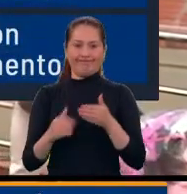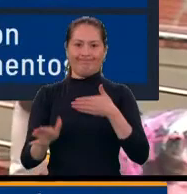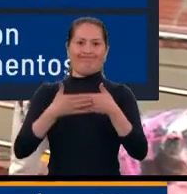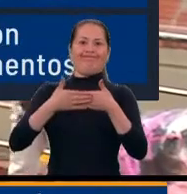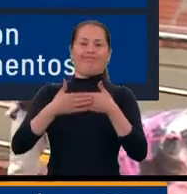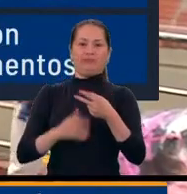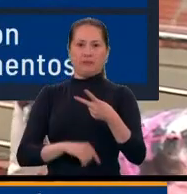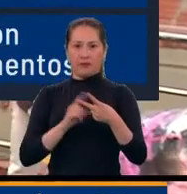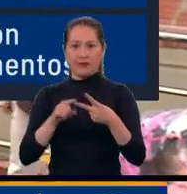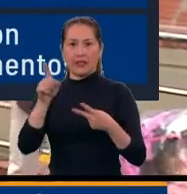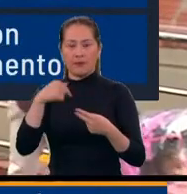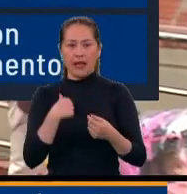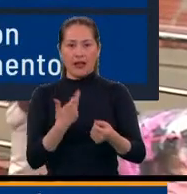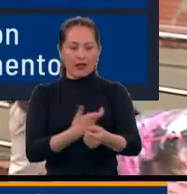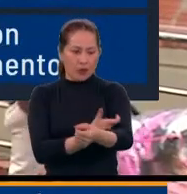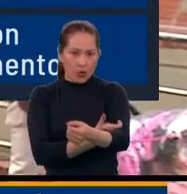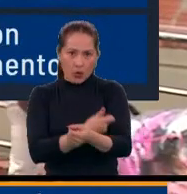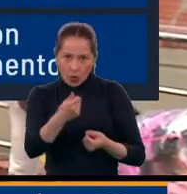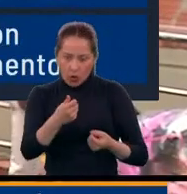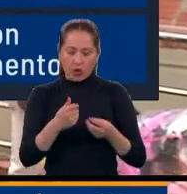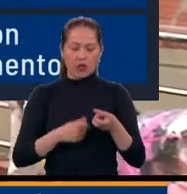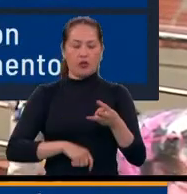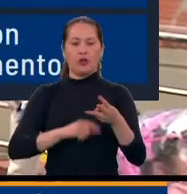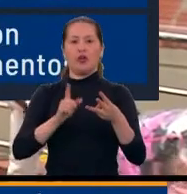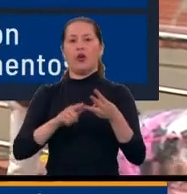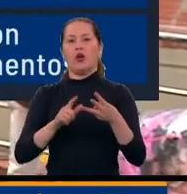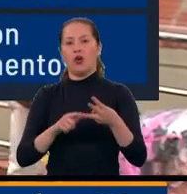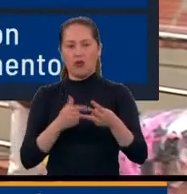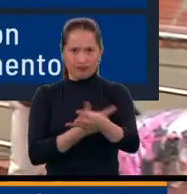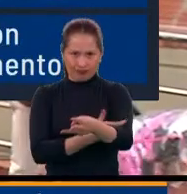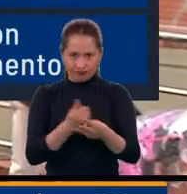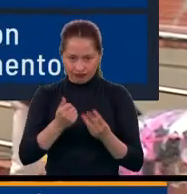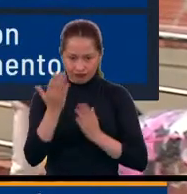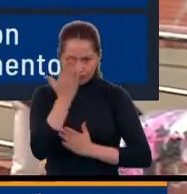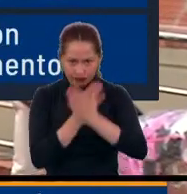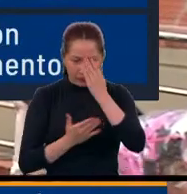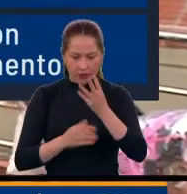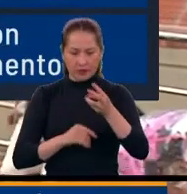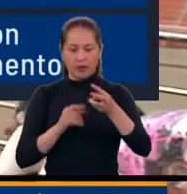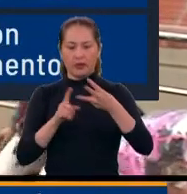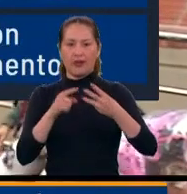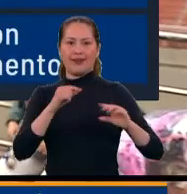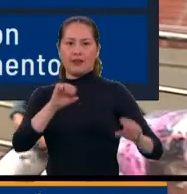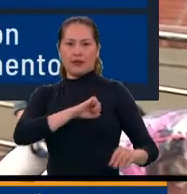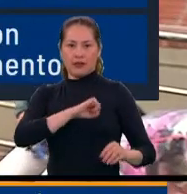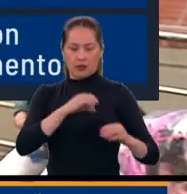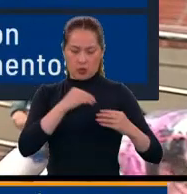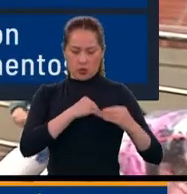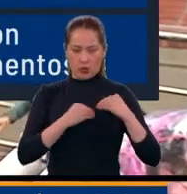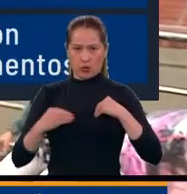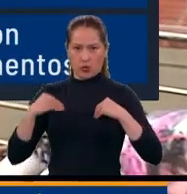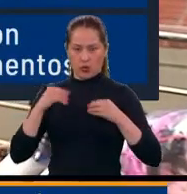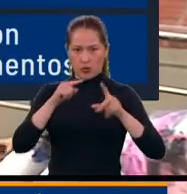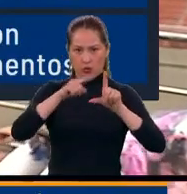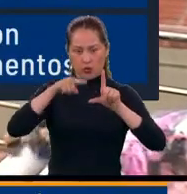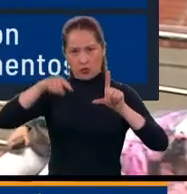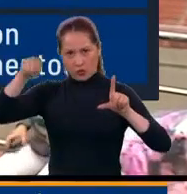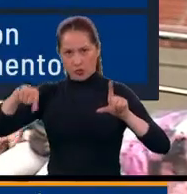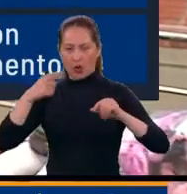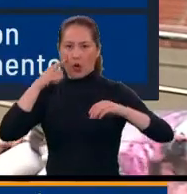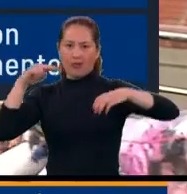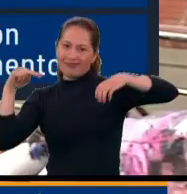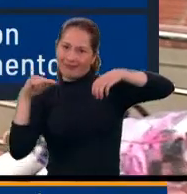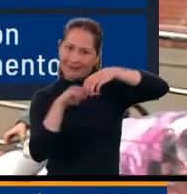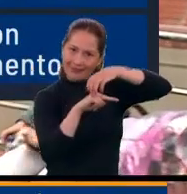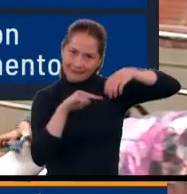de las muestras de laboratorio, la toma de algunos exámenes médicos como electrocardiogramas, TAC, resonancias, pero también la